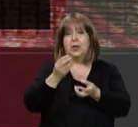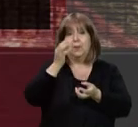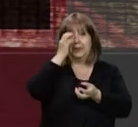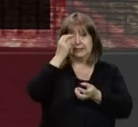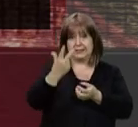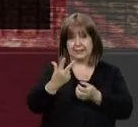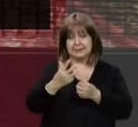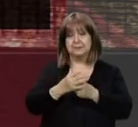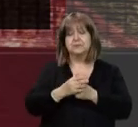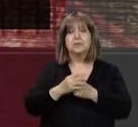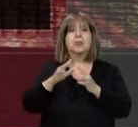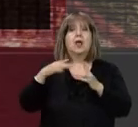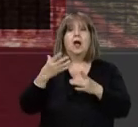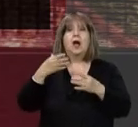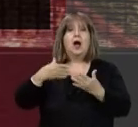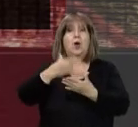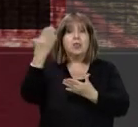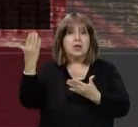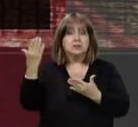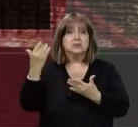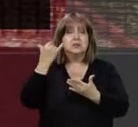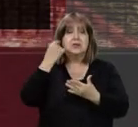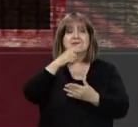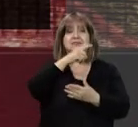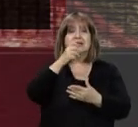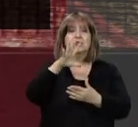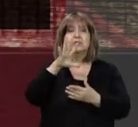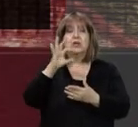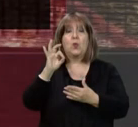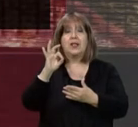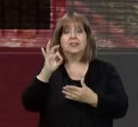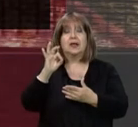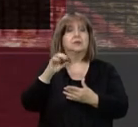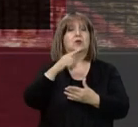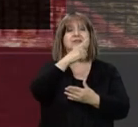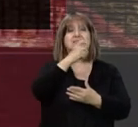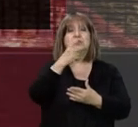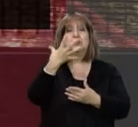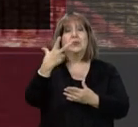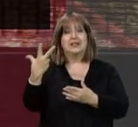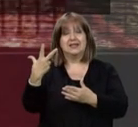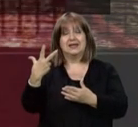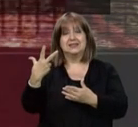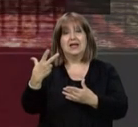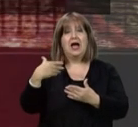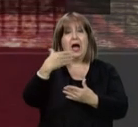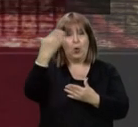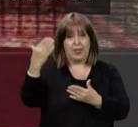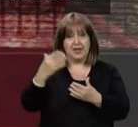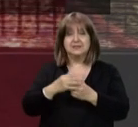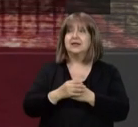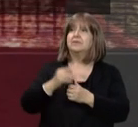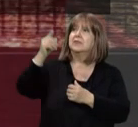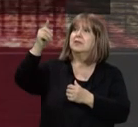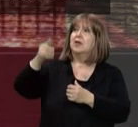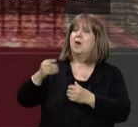23. Y en cuanto a las audiencias que se han realizado, son 153. Muy bien. Y vamos una más. ¿Por